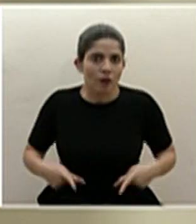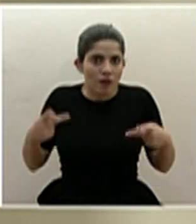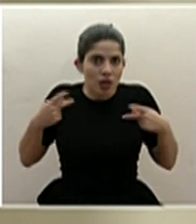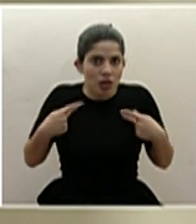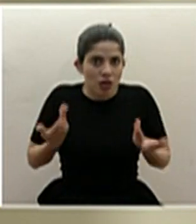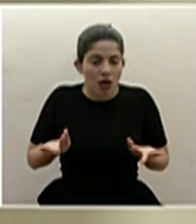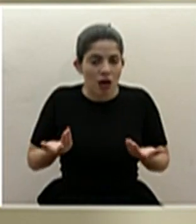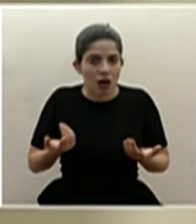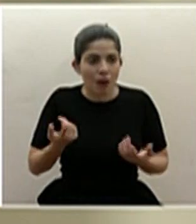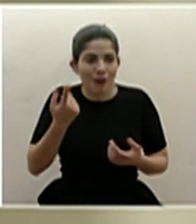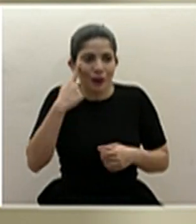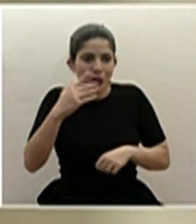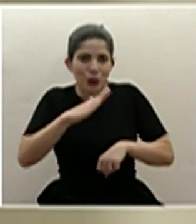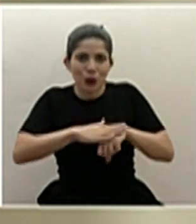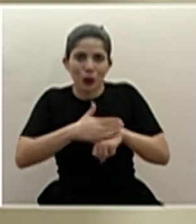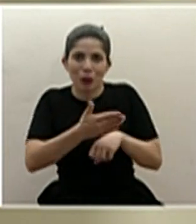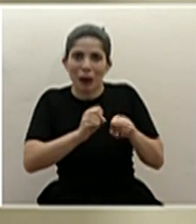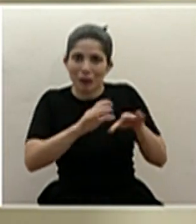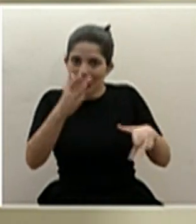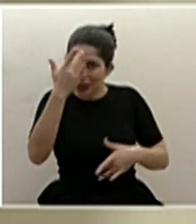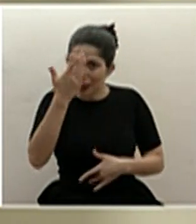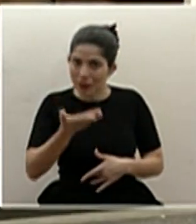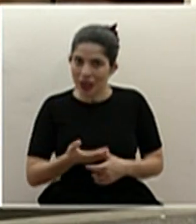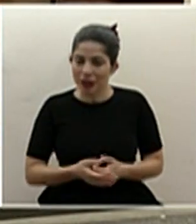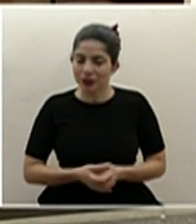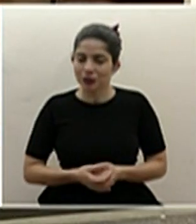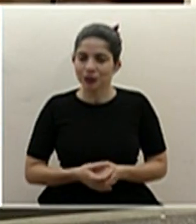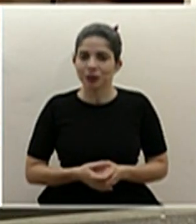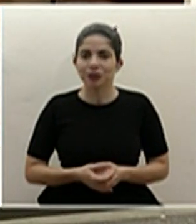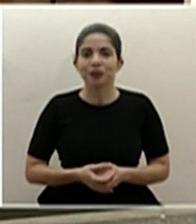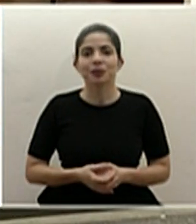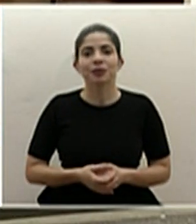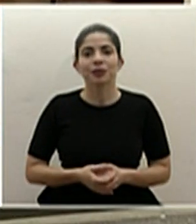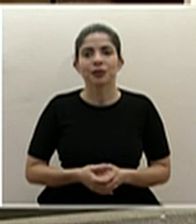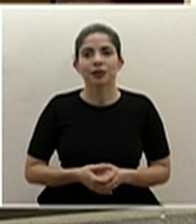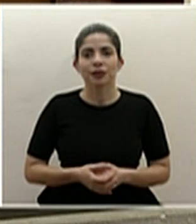directa por esta pandemia.